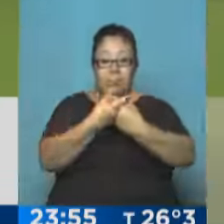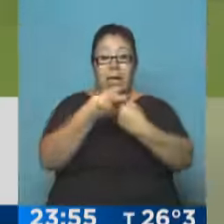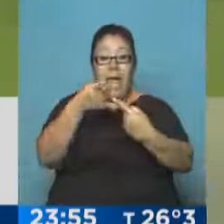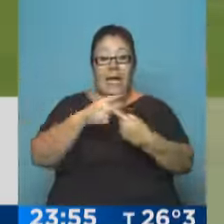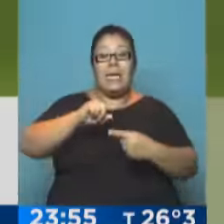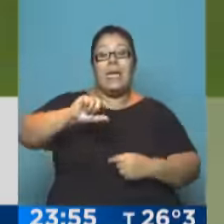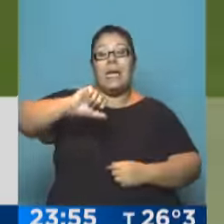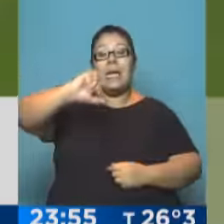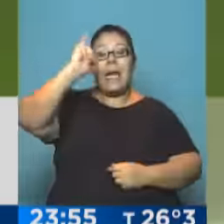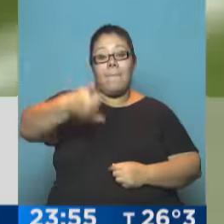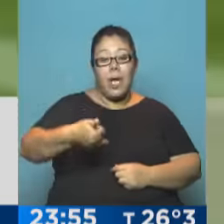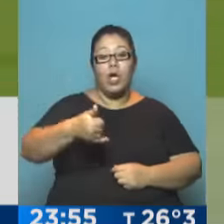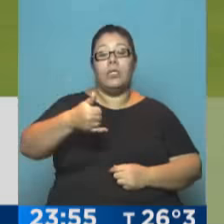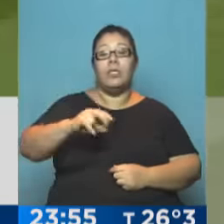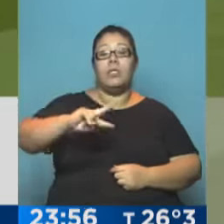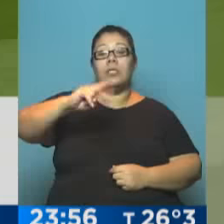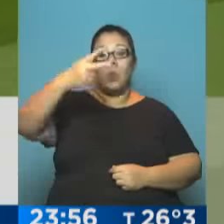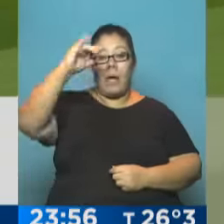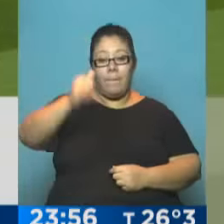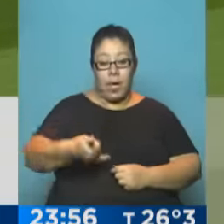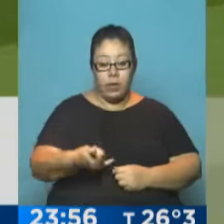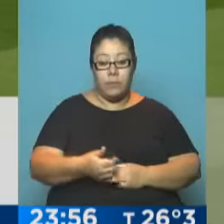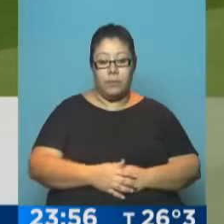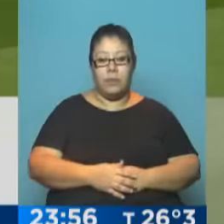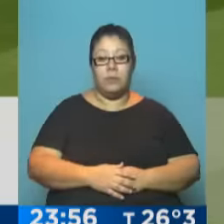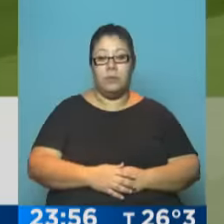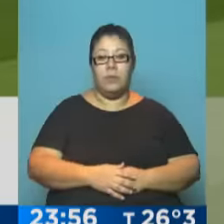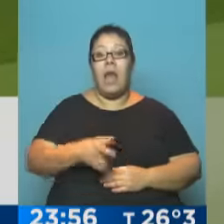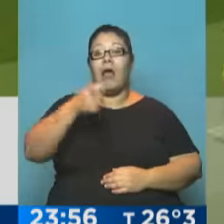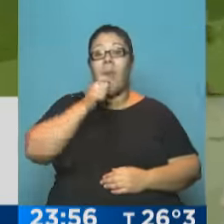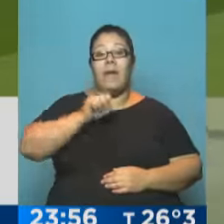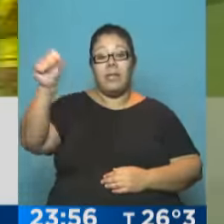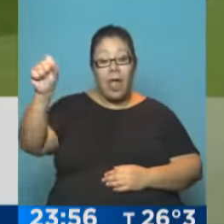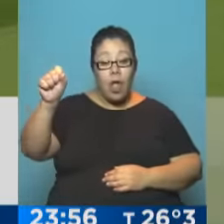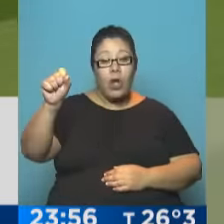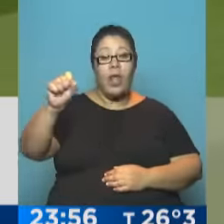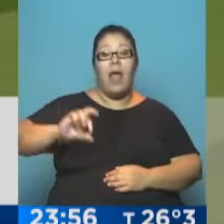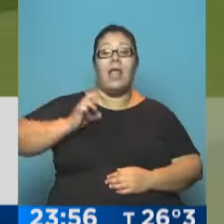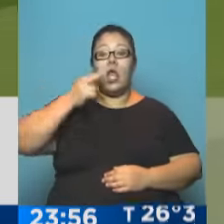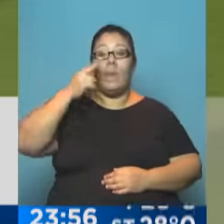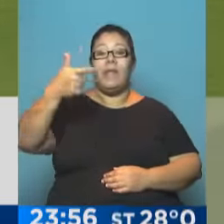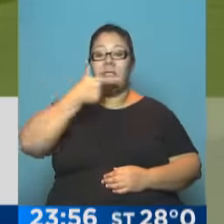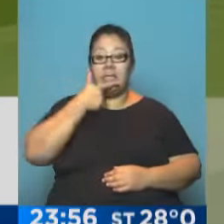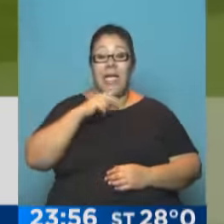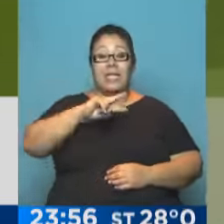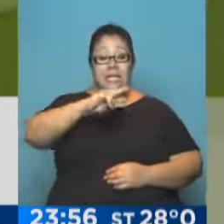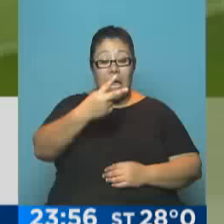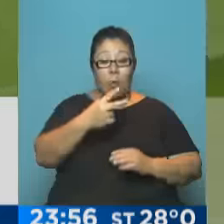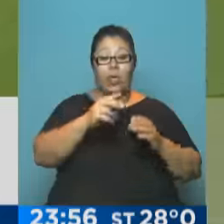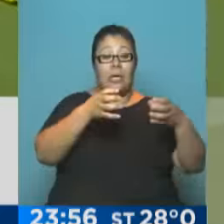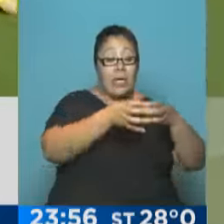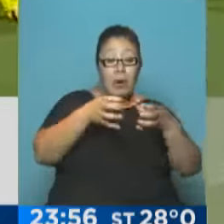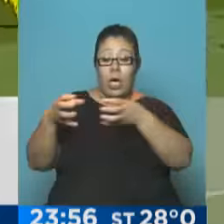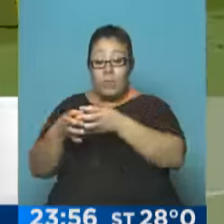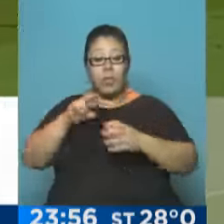subcampeón, los dos clasificados directamente a la Copa Libertadores del 2017. Y los segundos, el segundo de cada zona, también va a ir directamente.